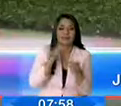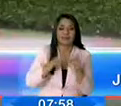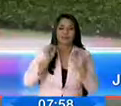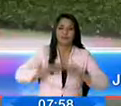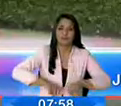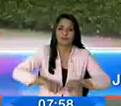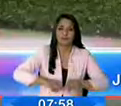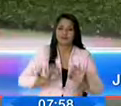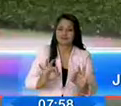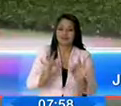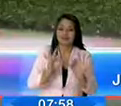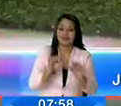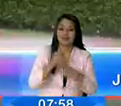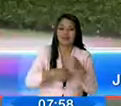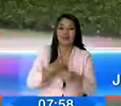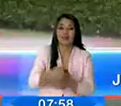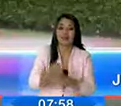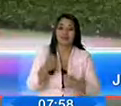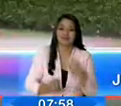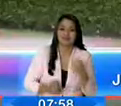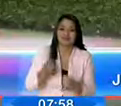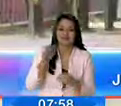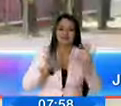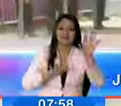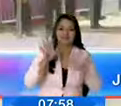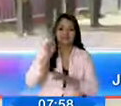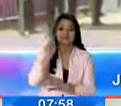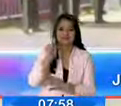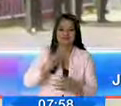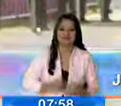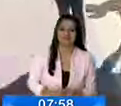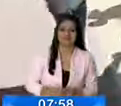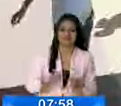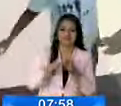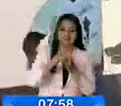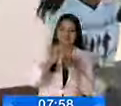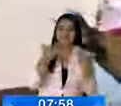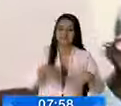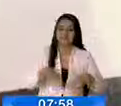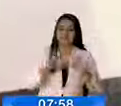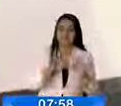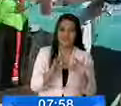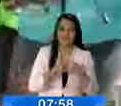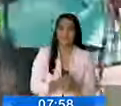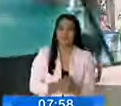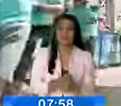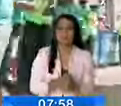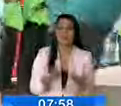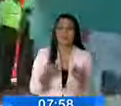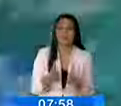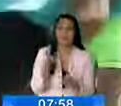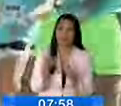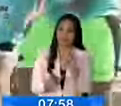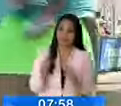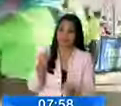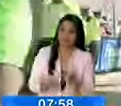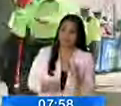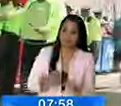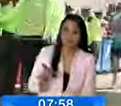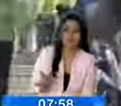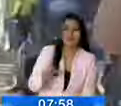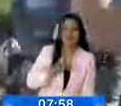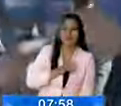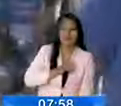que hay que ponerse pilas porque este año tenemos que correr la 15K. La invitación está hecha. Déjese contagiar de la magia del deporte que